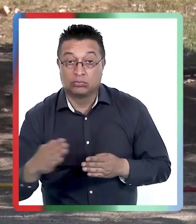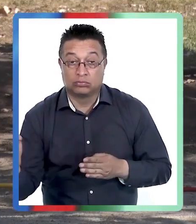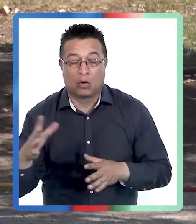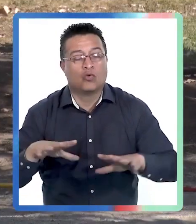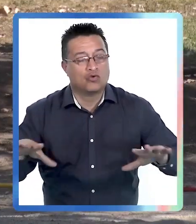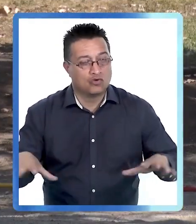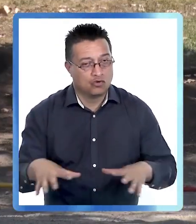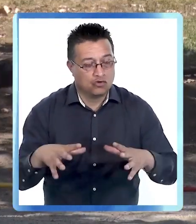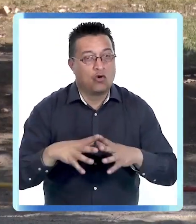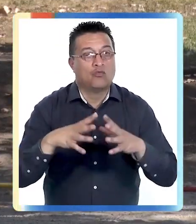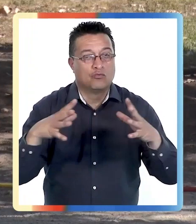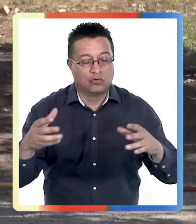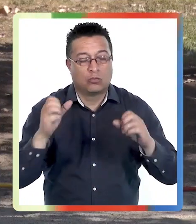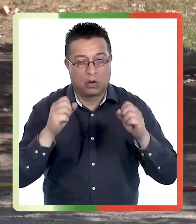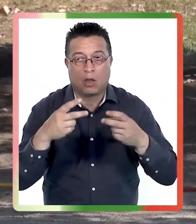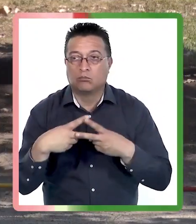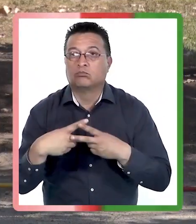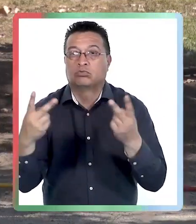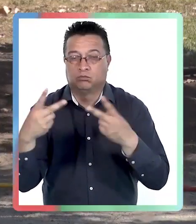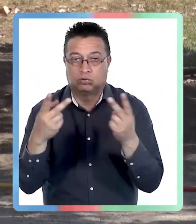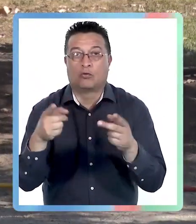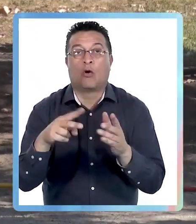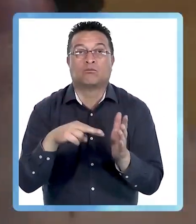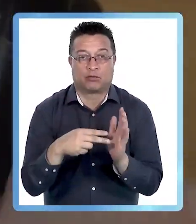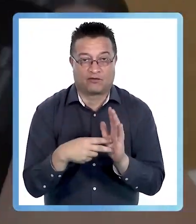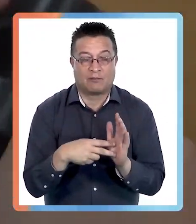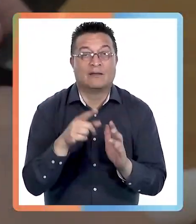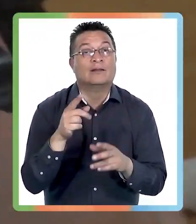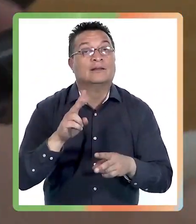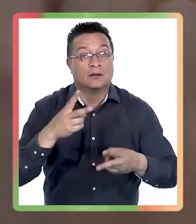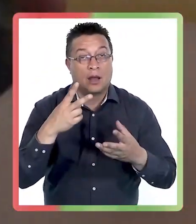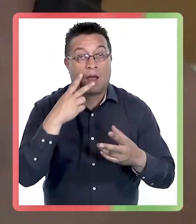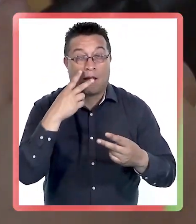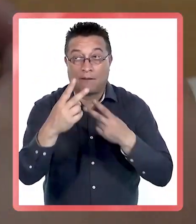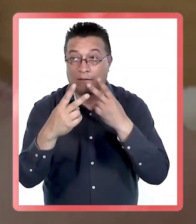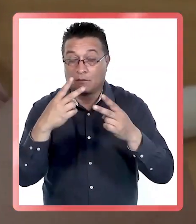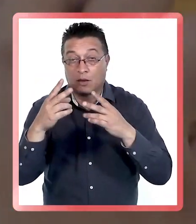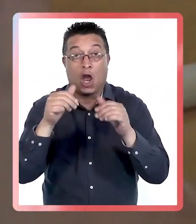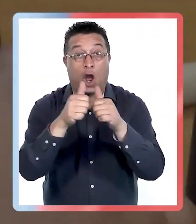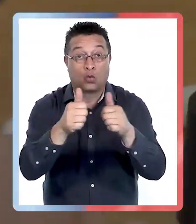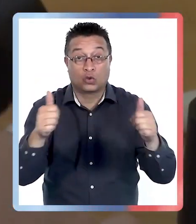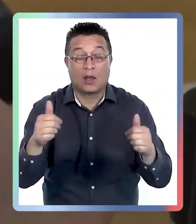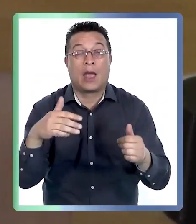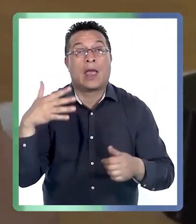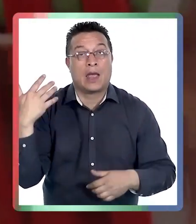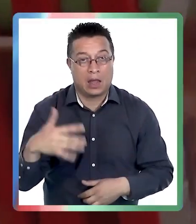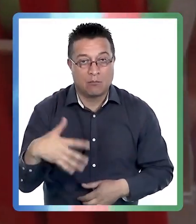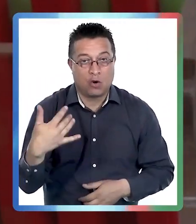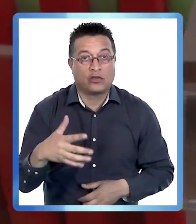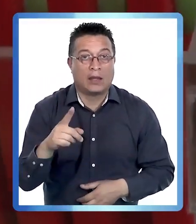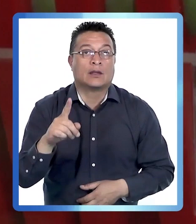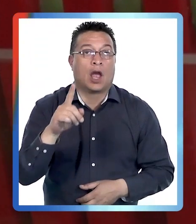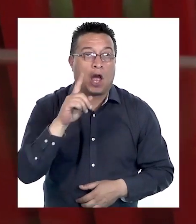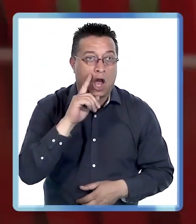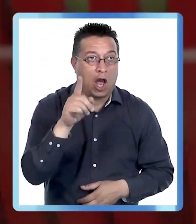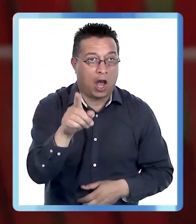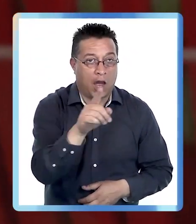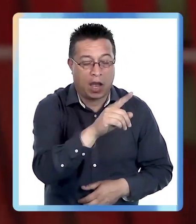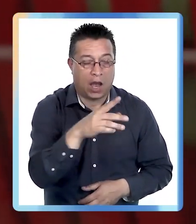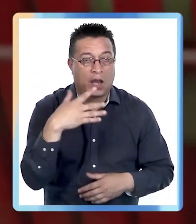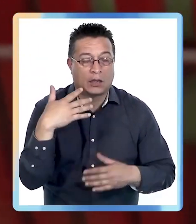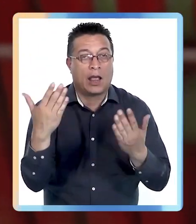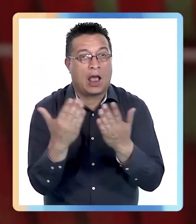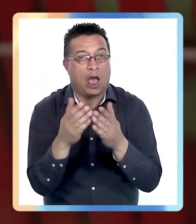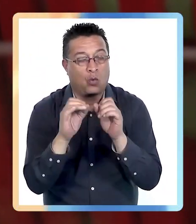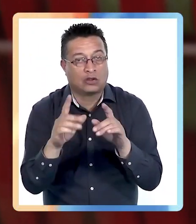realiza una ardua tarea para visibilizar esta problemática haciendo ver a las autoridades la importancia de que contar con